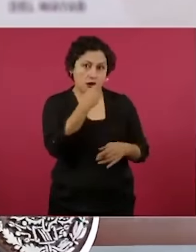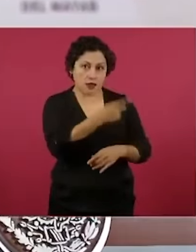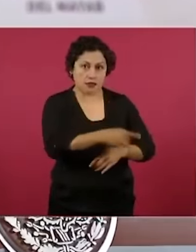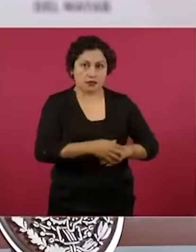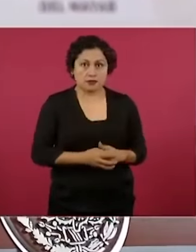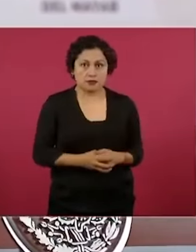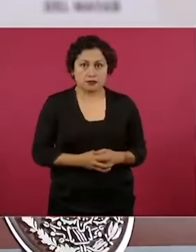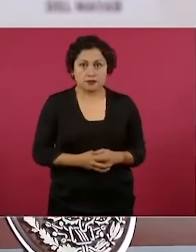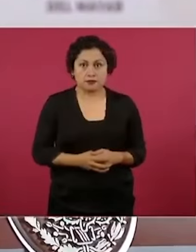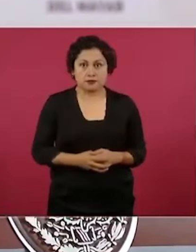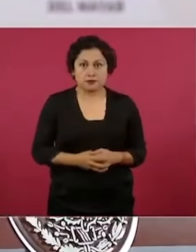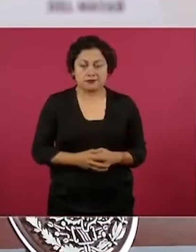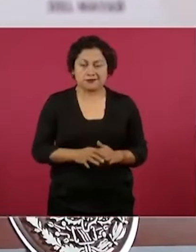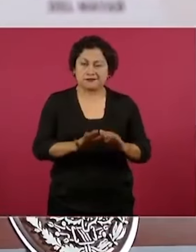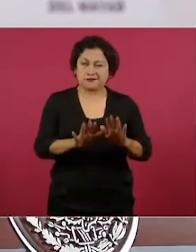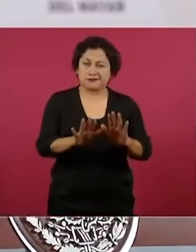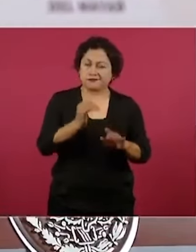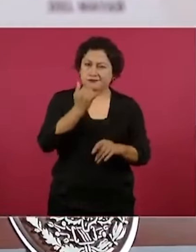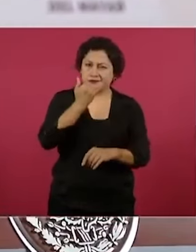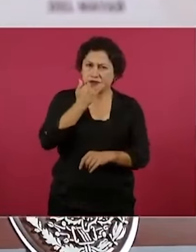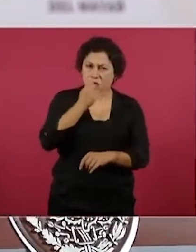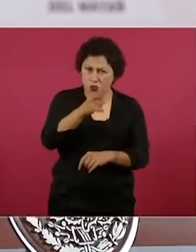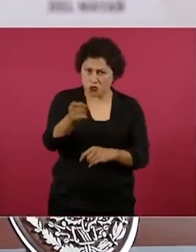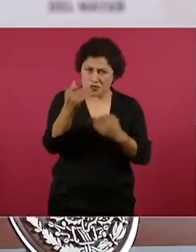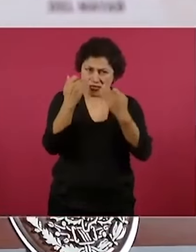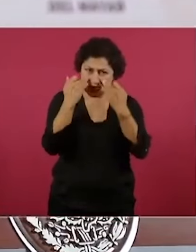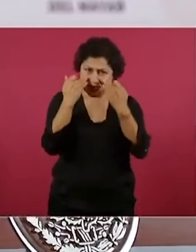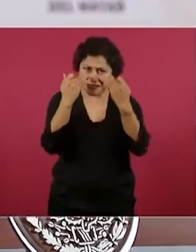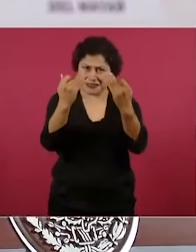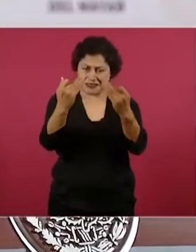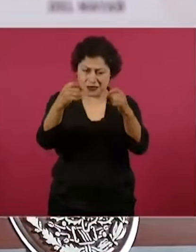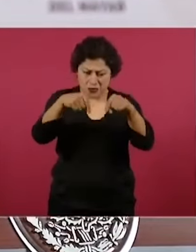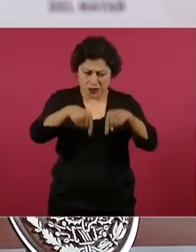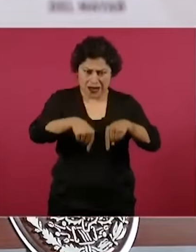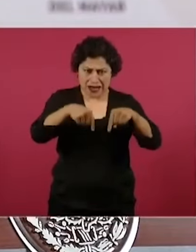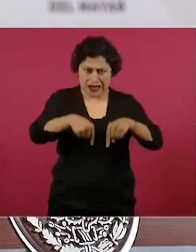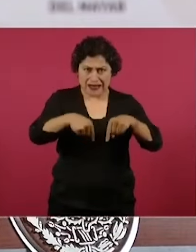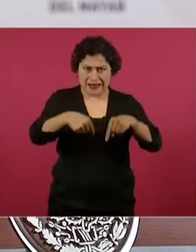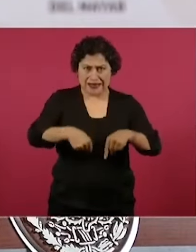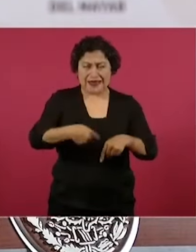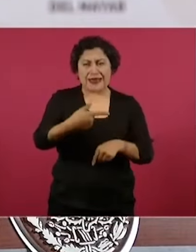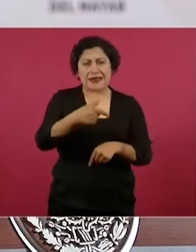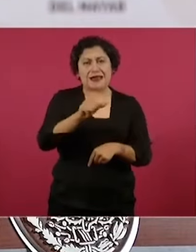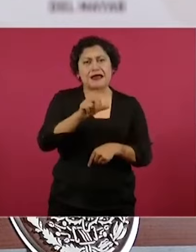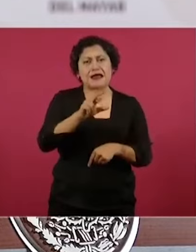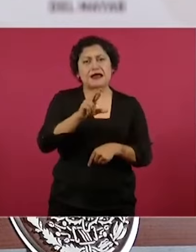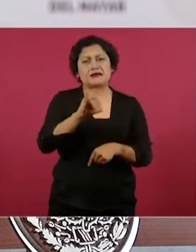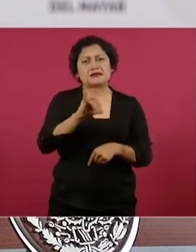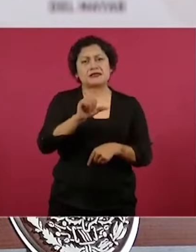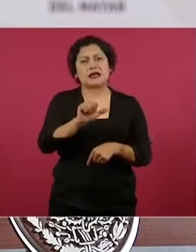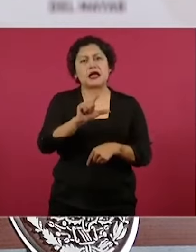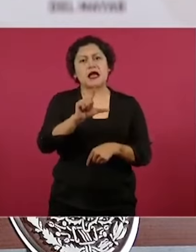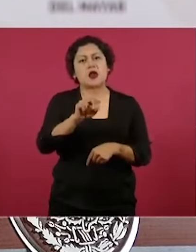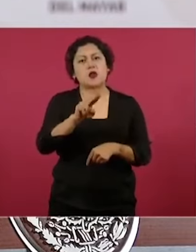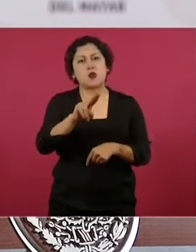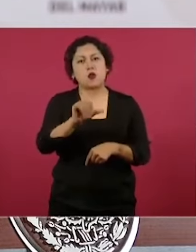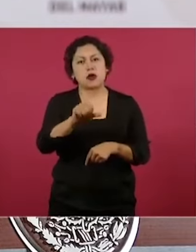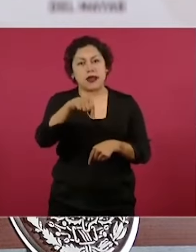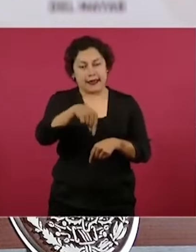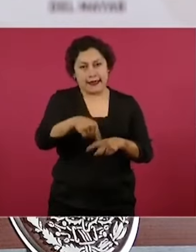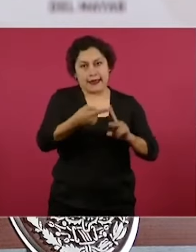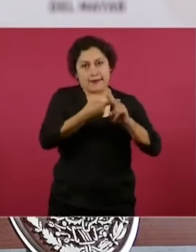eran compadres, antes eran socios, ahora están en guerra. Y pues tenemos a otros dos integrantes, dijéramos